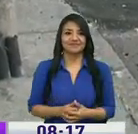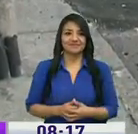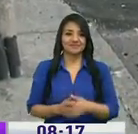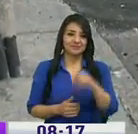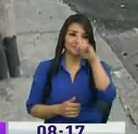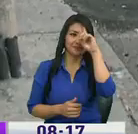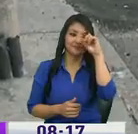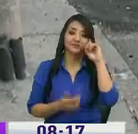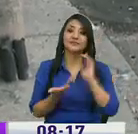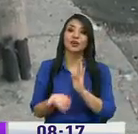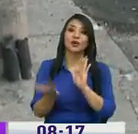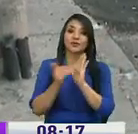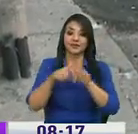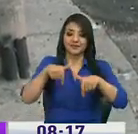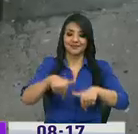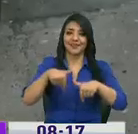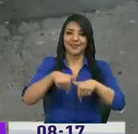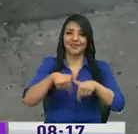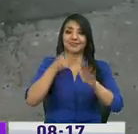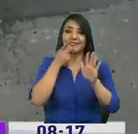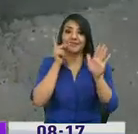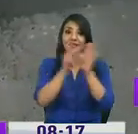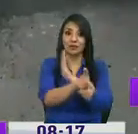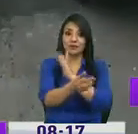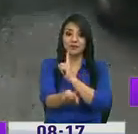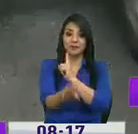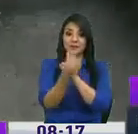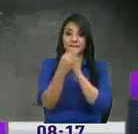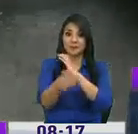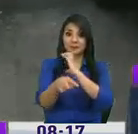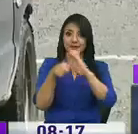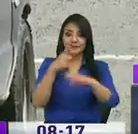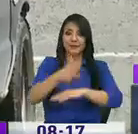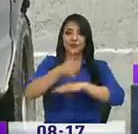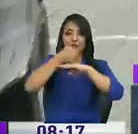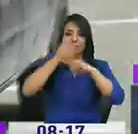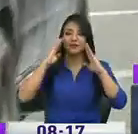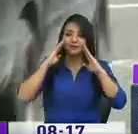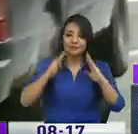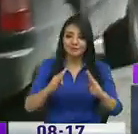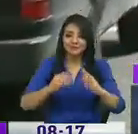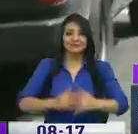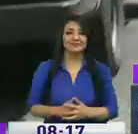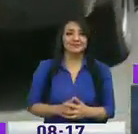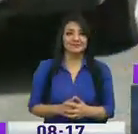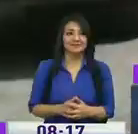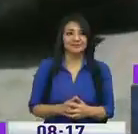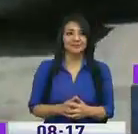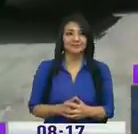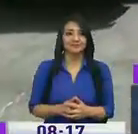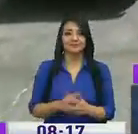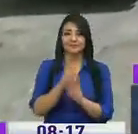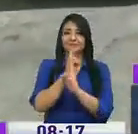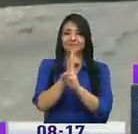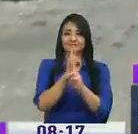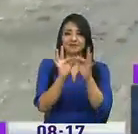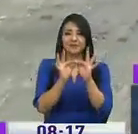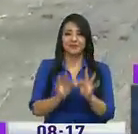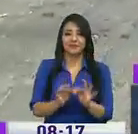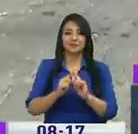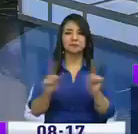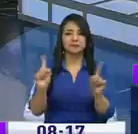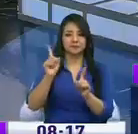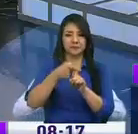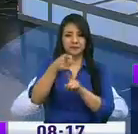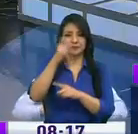Nuevamente sus denuncias, amigos televidentes, fueron escuchadas por la autoridad y, por supuesto, respondidas. Pero primero